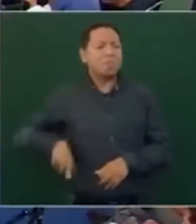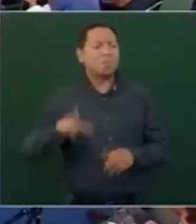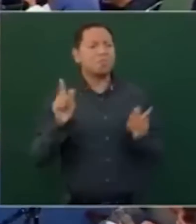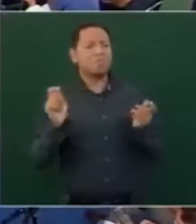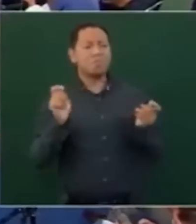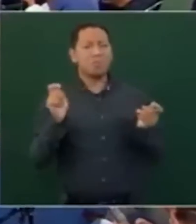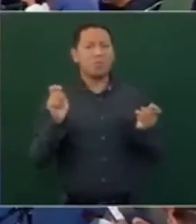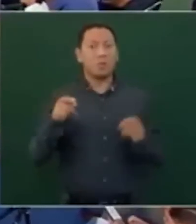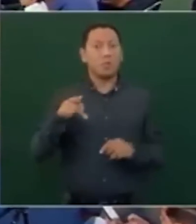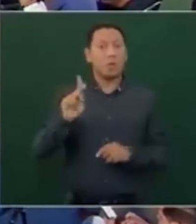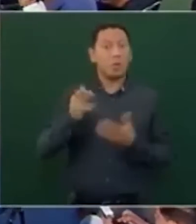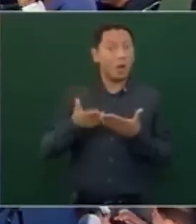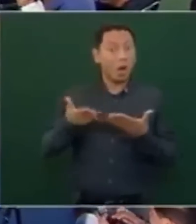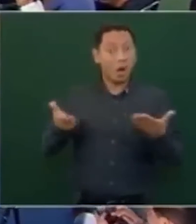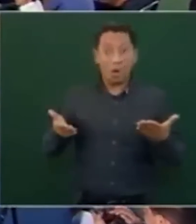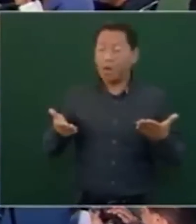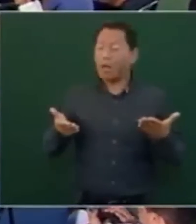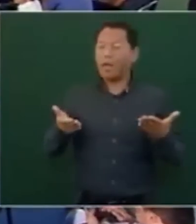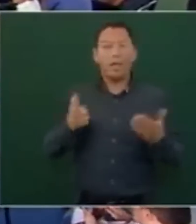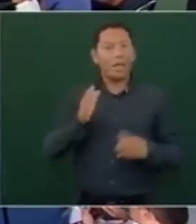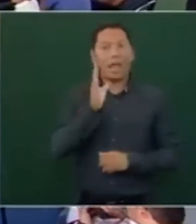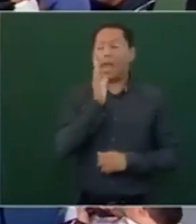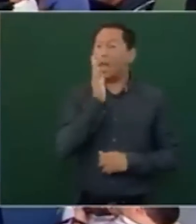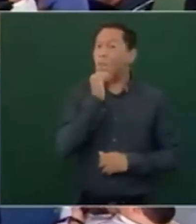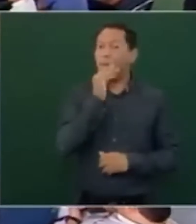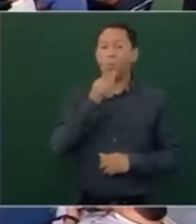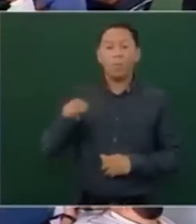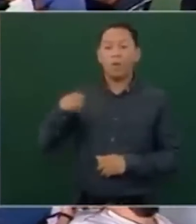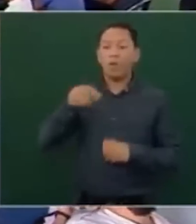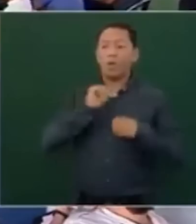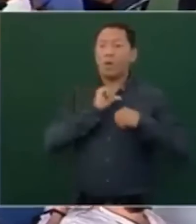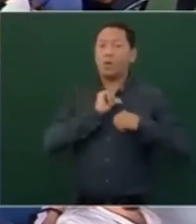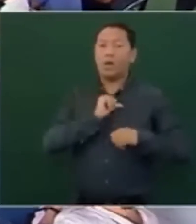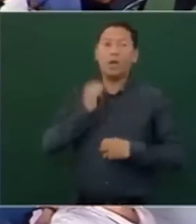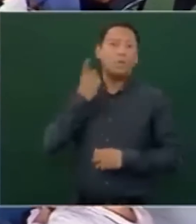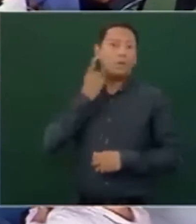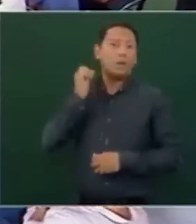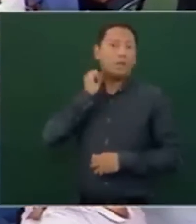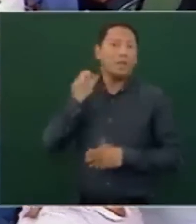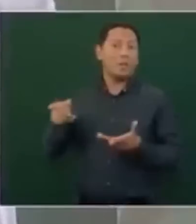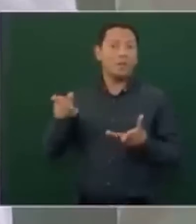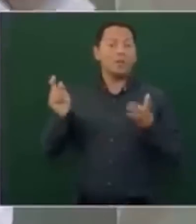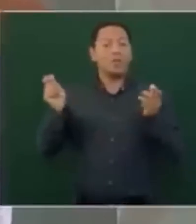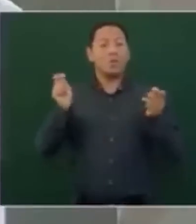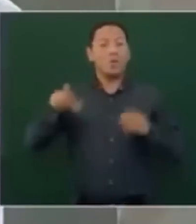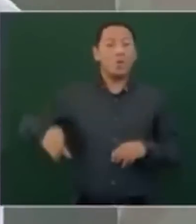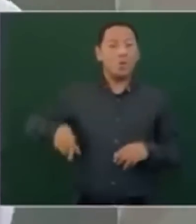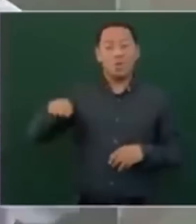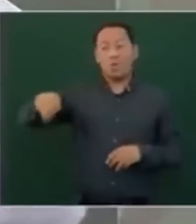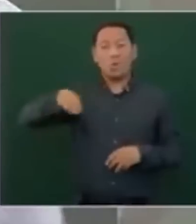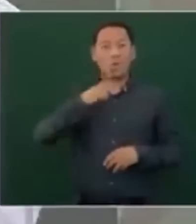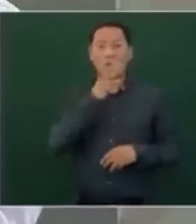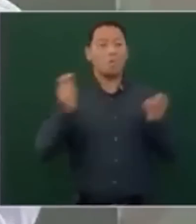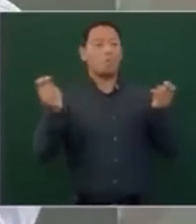Como ya no pueden dominar en el Ejecutivo ni en el Legislativo, esa minoría